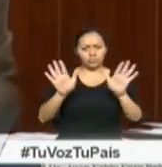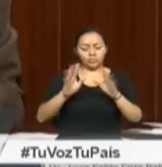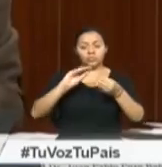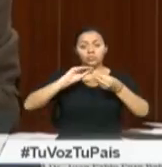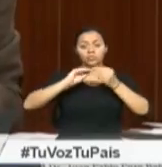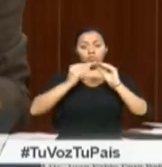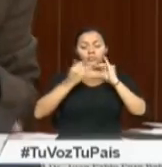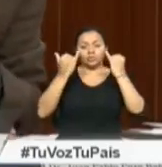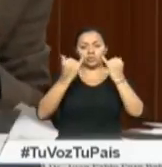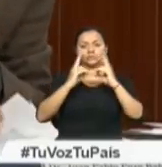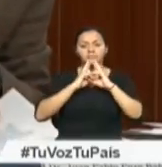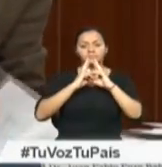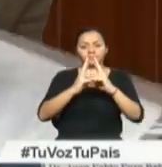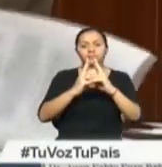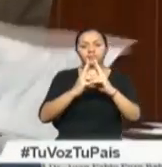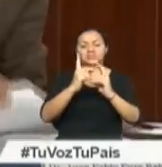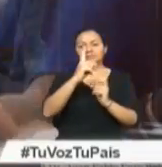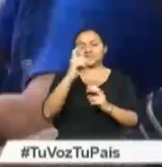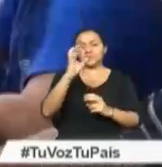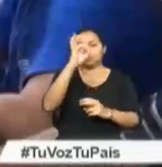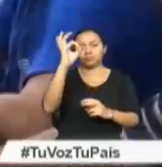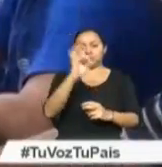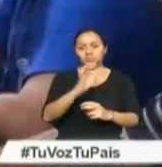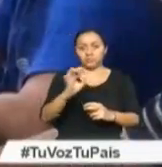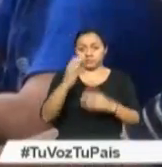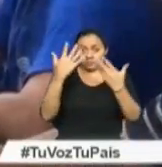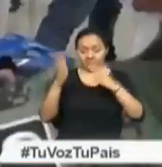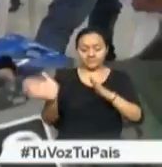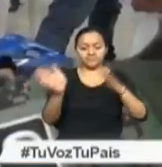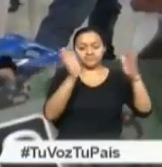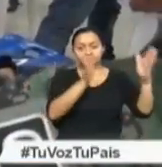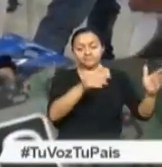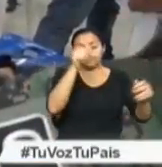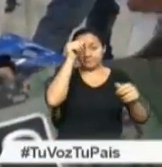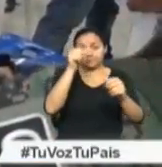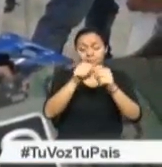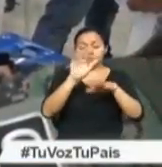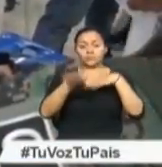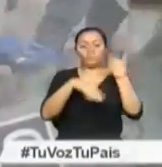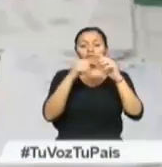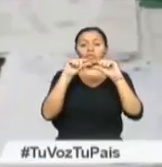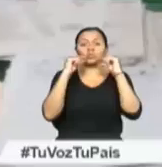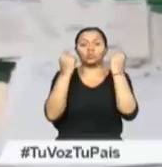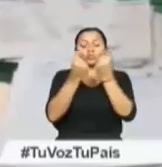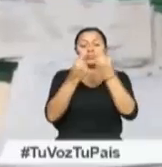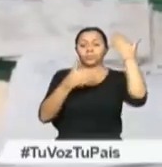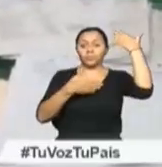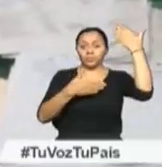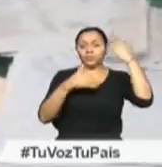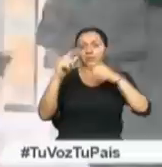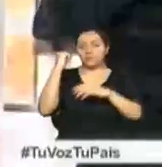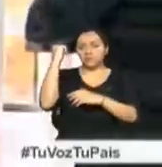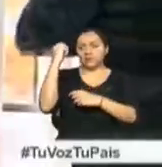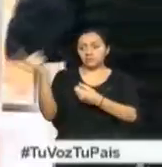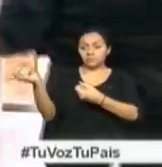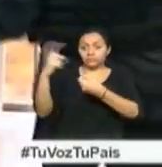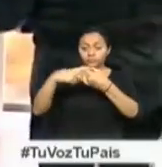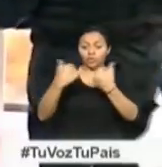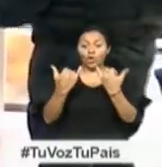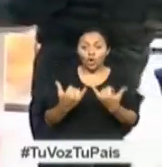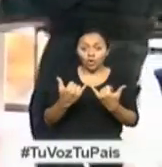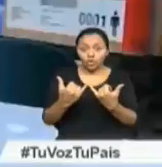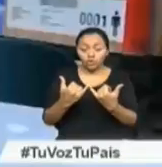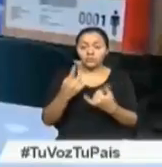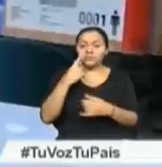número que estamos dándoles pasos del 100%. Además, recordó que cada organización tiene el derecho de registrar hasta hoy un